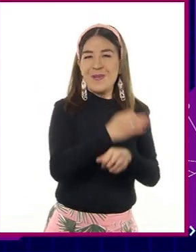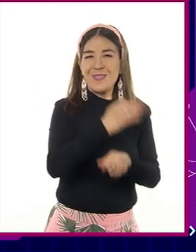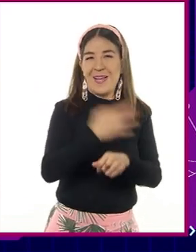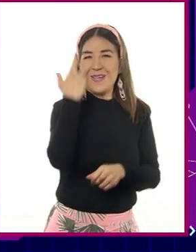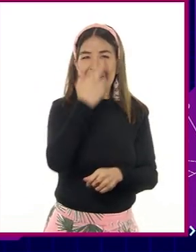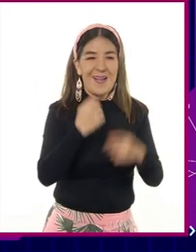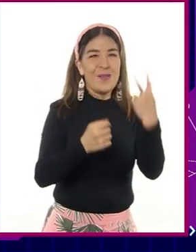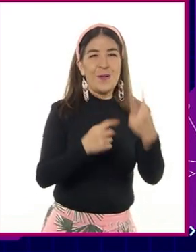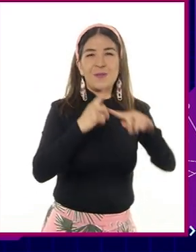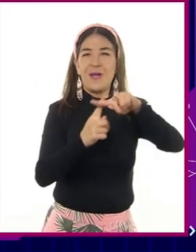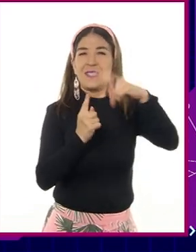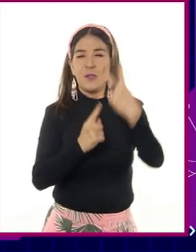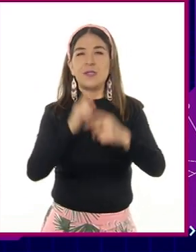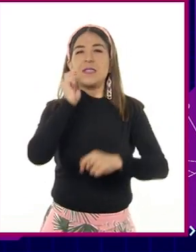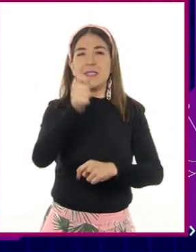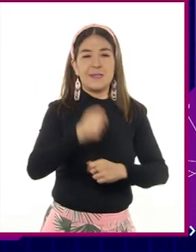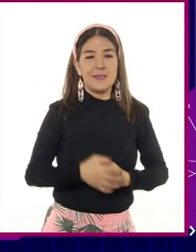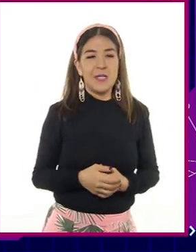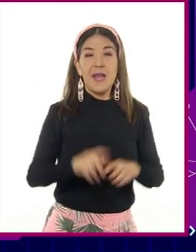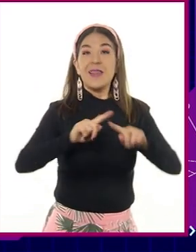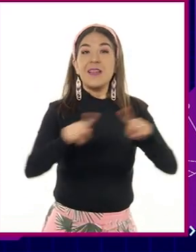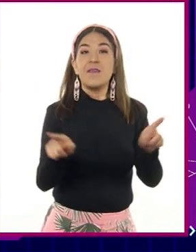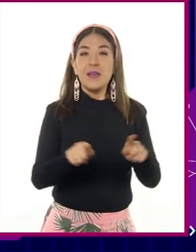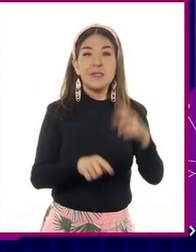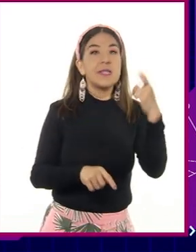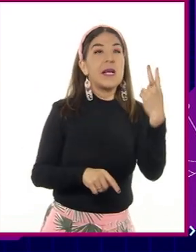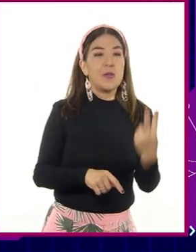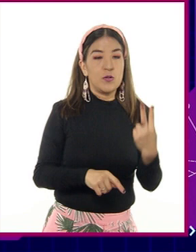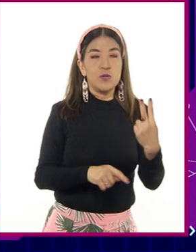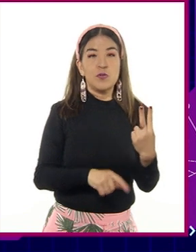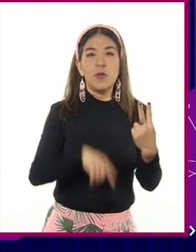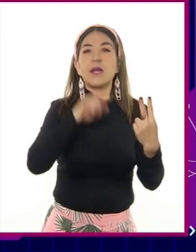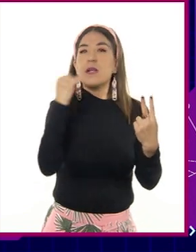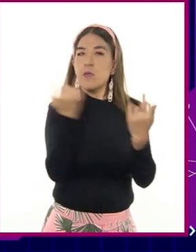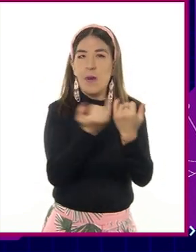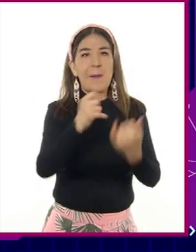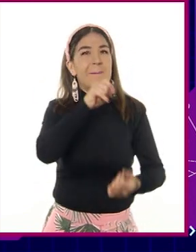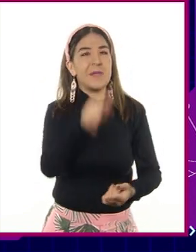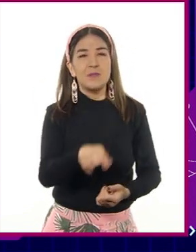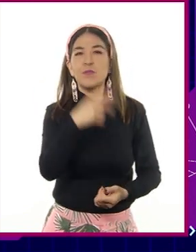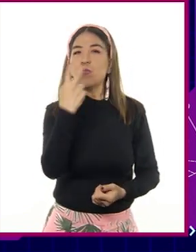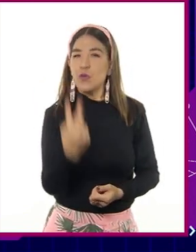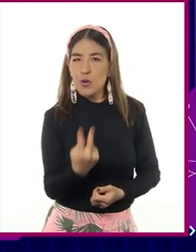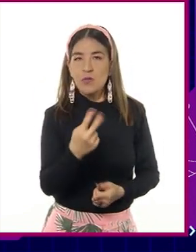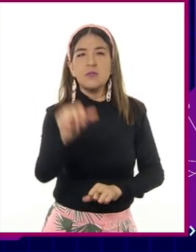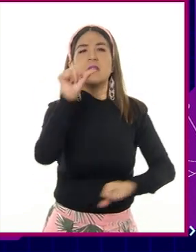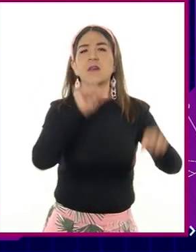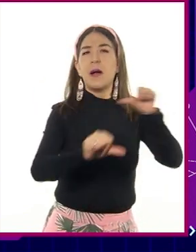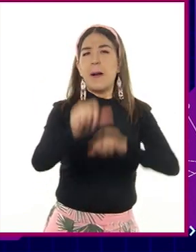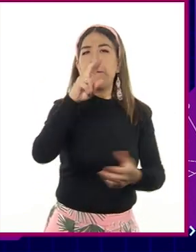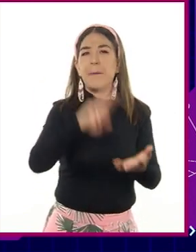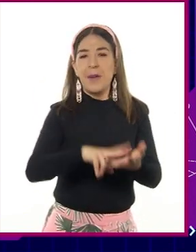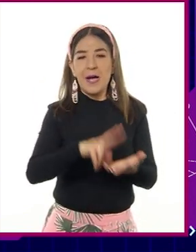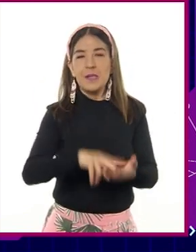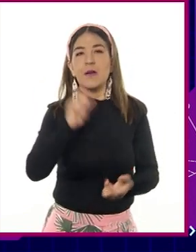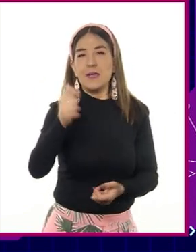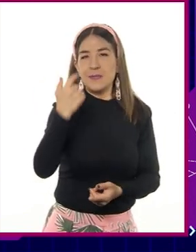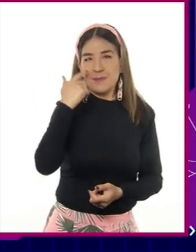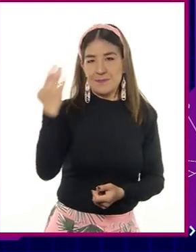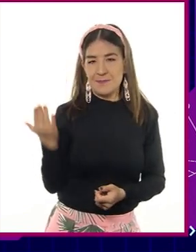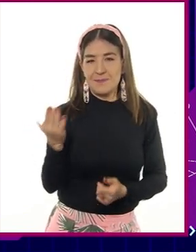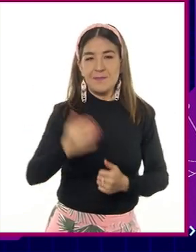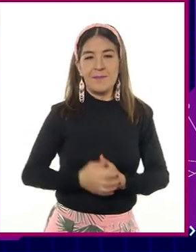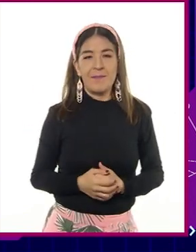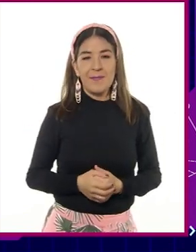analizando, como la diferencia es 2 y el primer término también es 2, sustituimos estos valores en la expresión